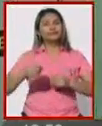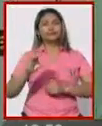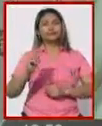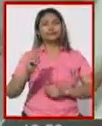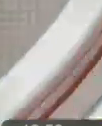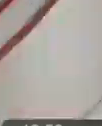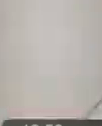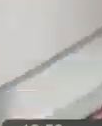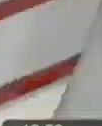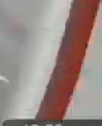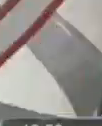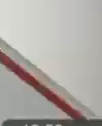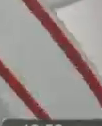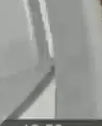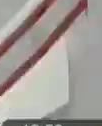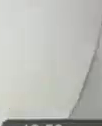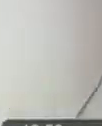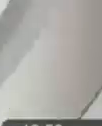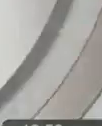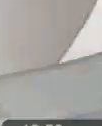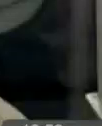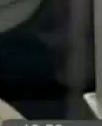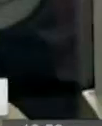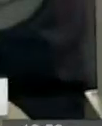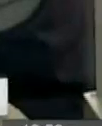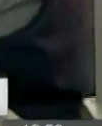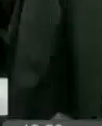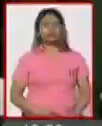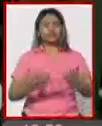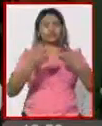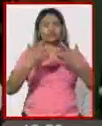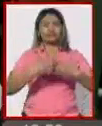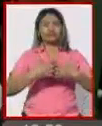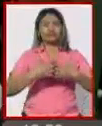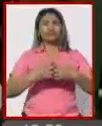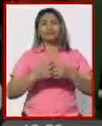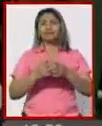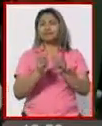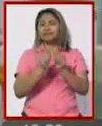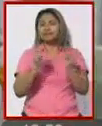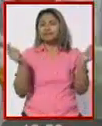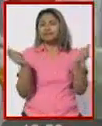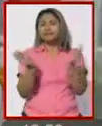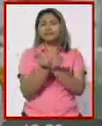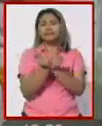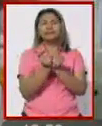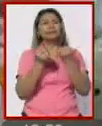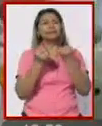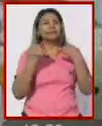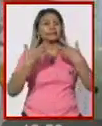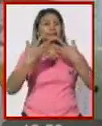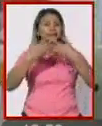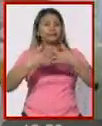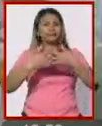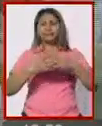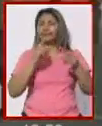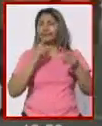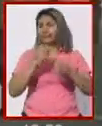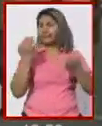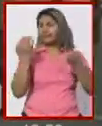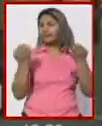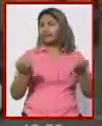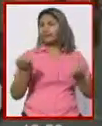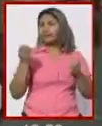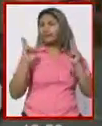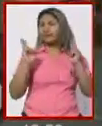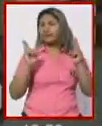cautelar. En instantes, empresarios de la pequeña y mediana empresa se declaran en emergencia por la